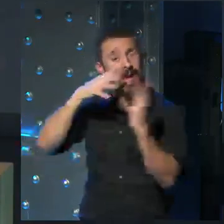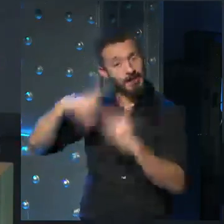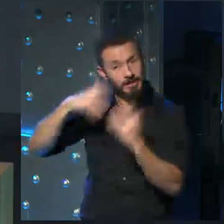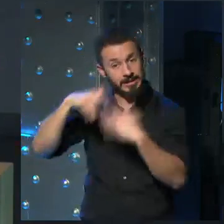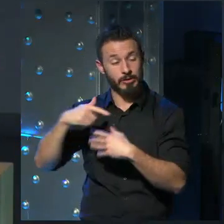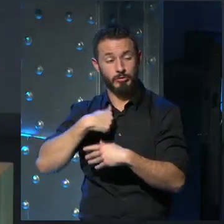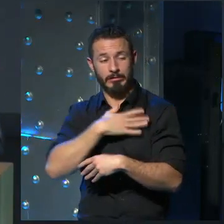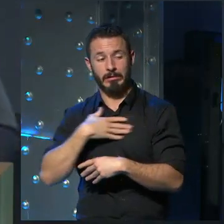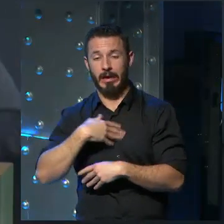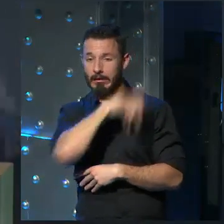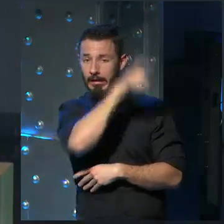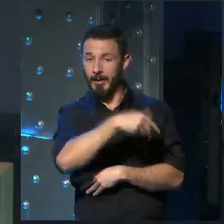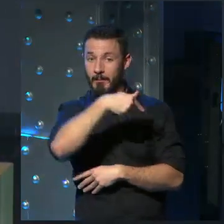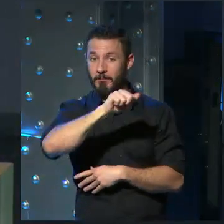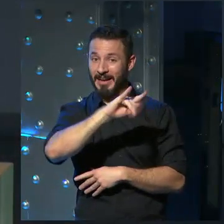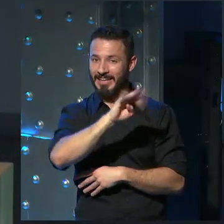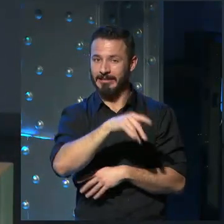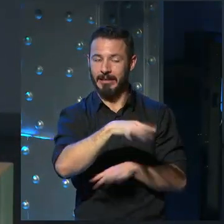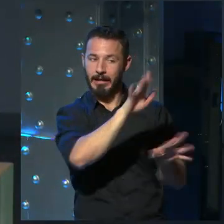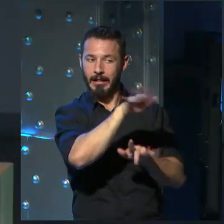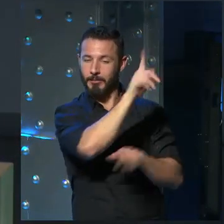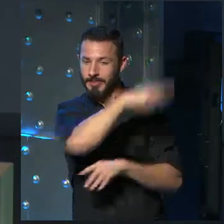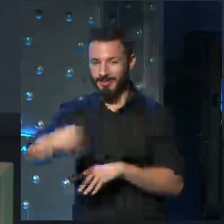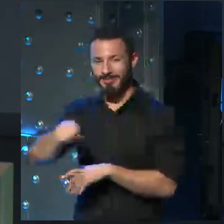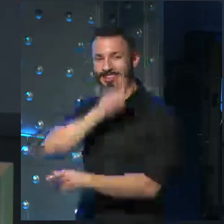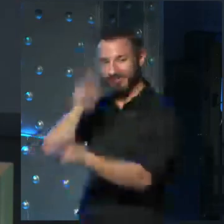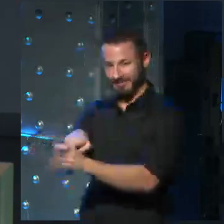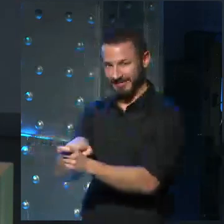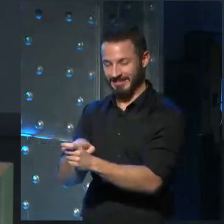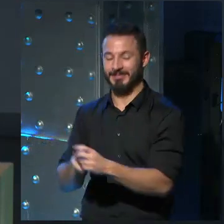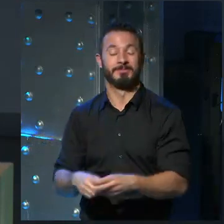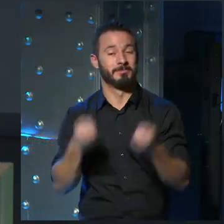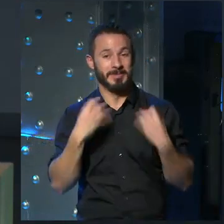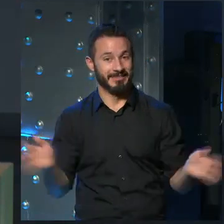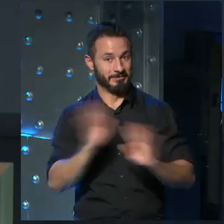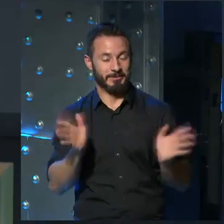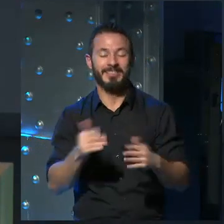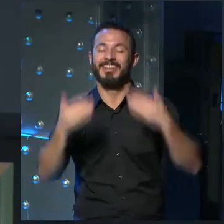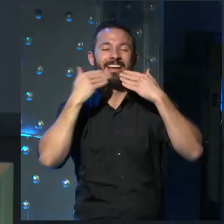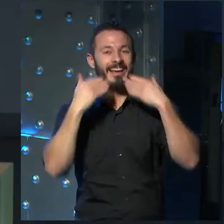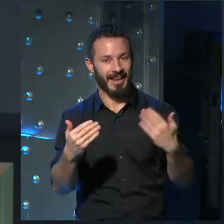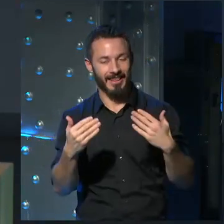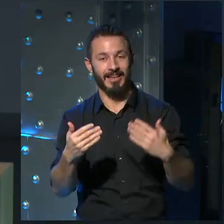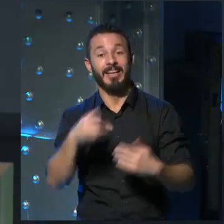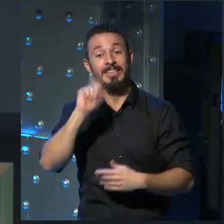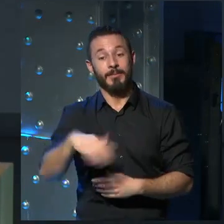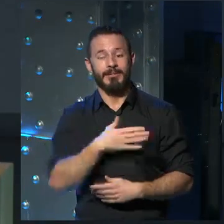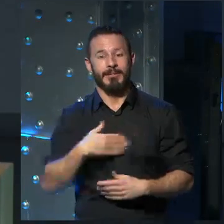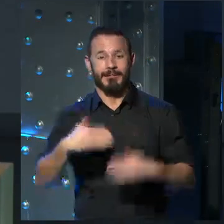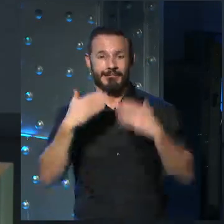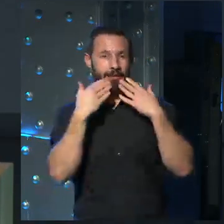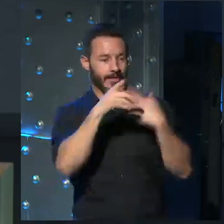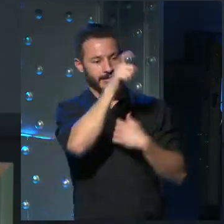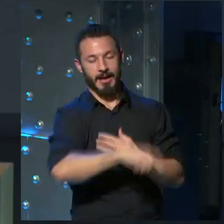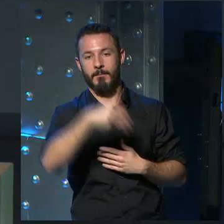convencer a Marieta a participar dando un webinar que queda por ver. Nada más, muchísimas gracias. Quería dar las gracias otra vez a